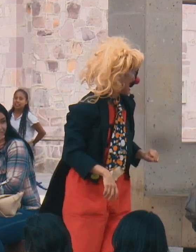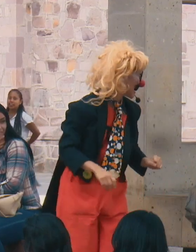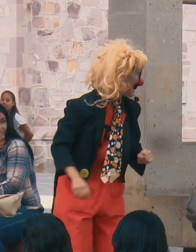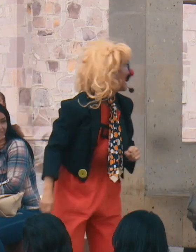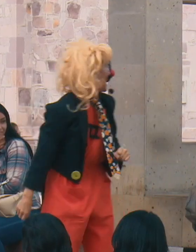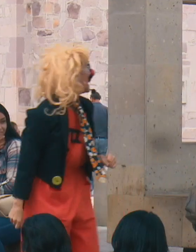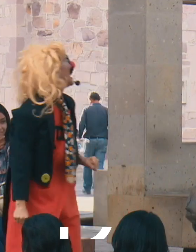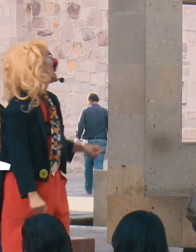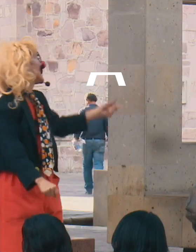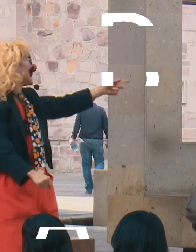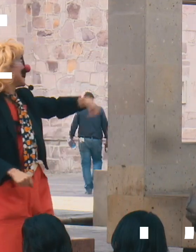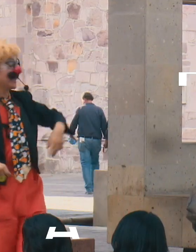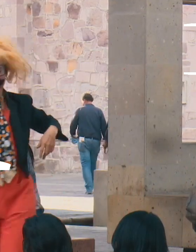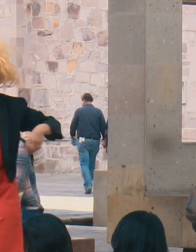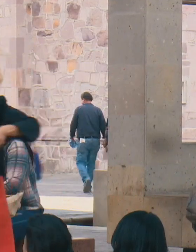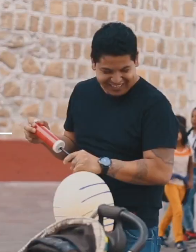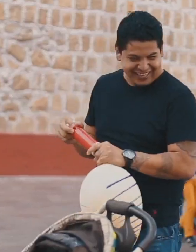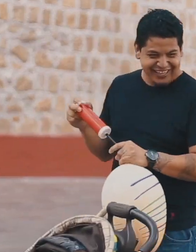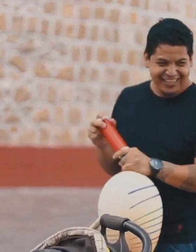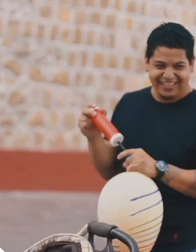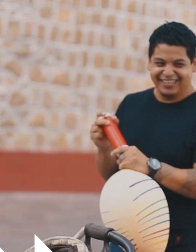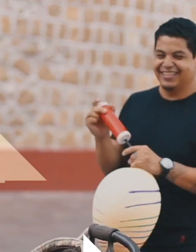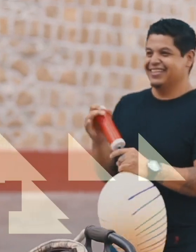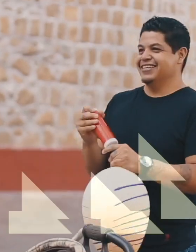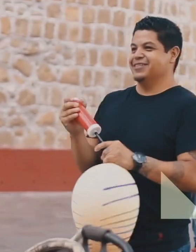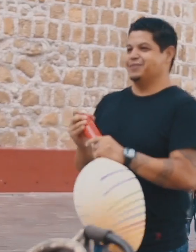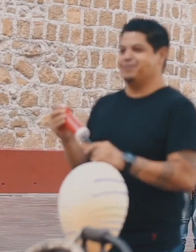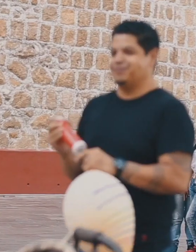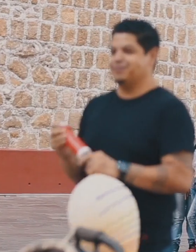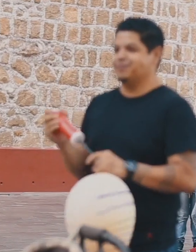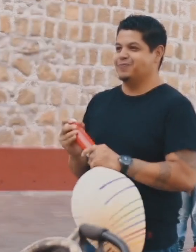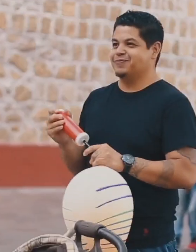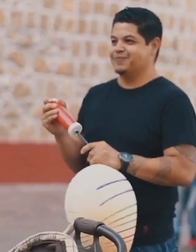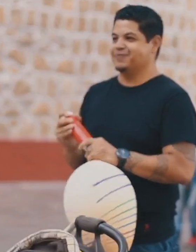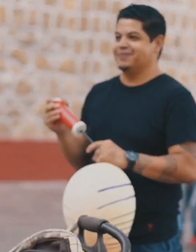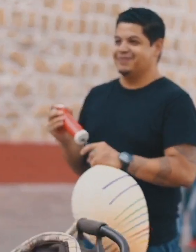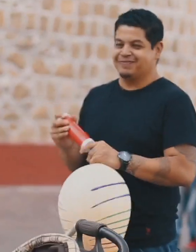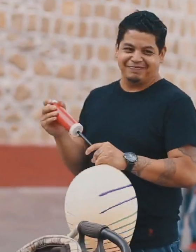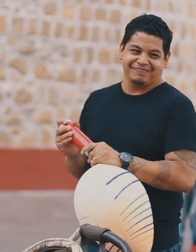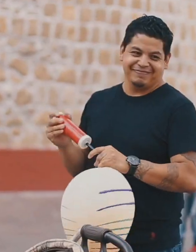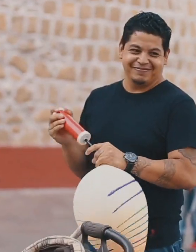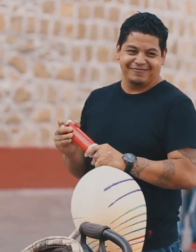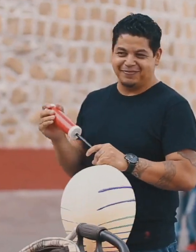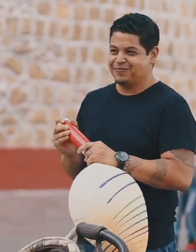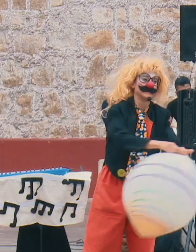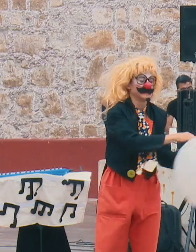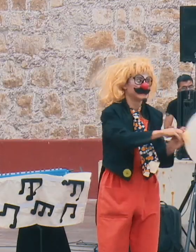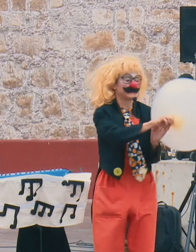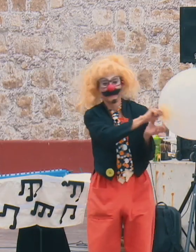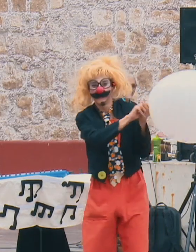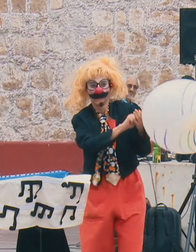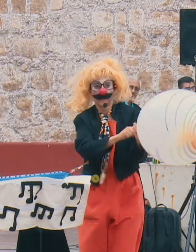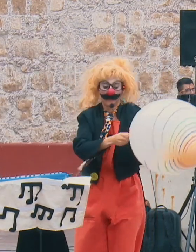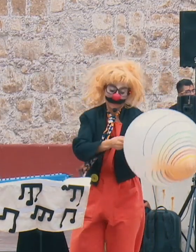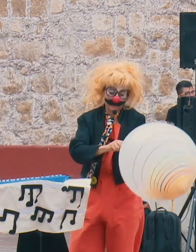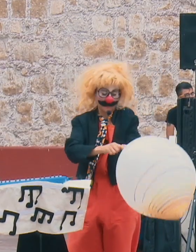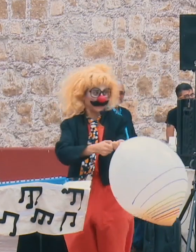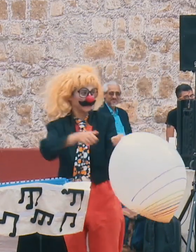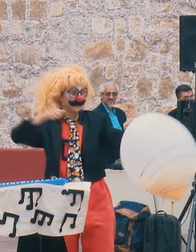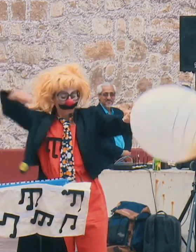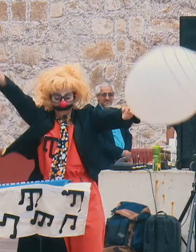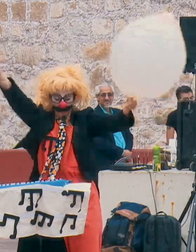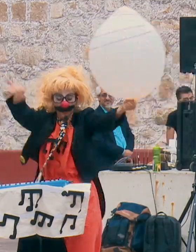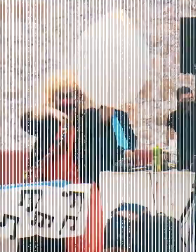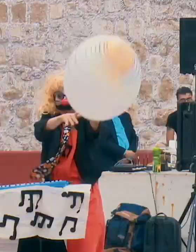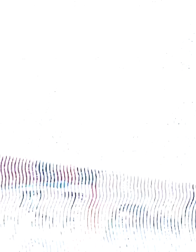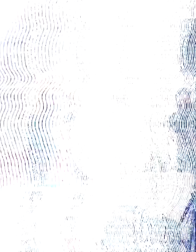Y depende también, a veces conseguir los recursos, a veces no. Varía mucho, varía mucho. Y si no, te vas a la calle y pasaste